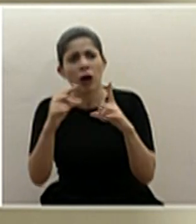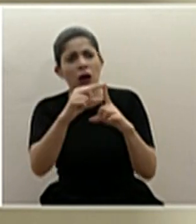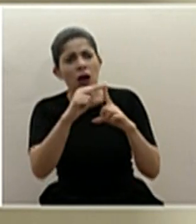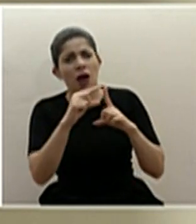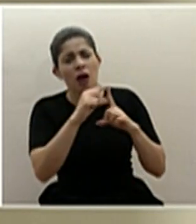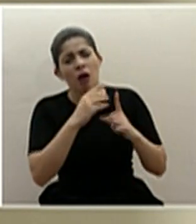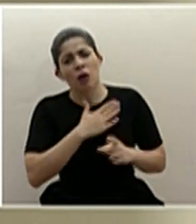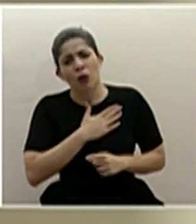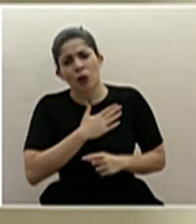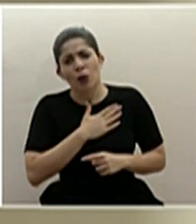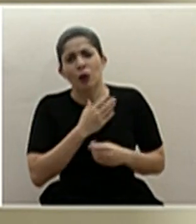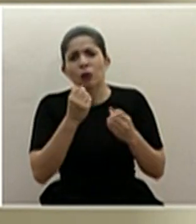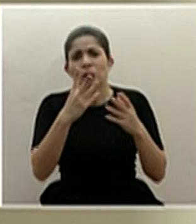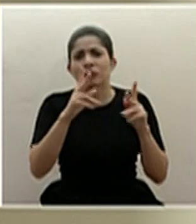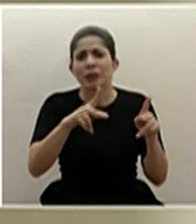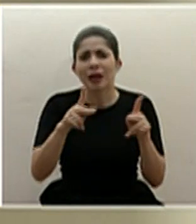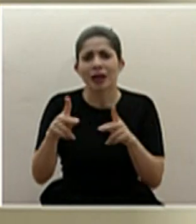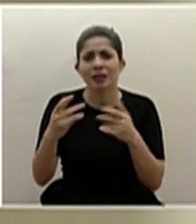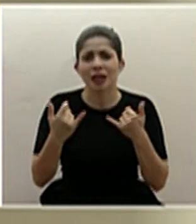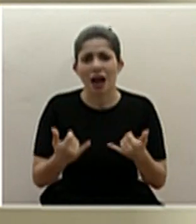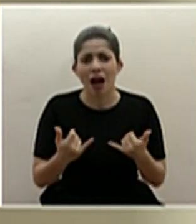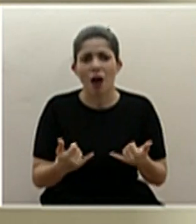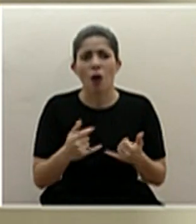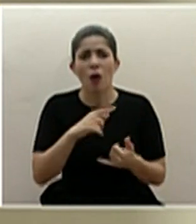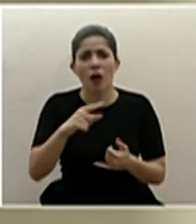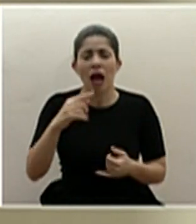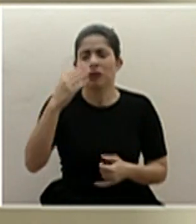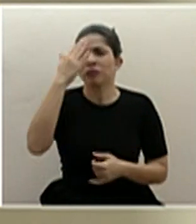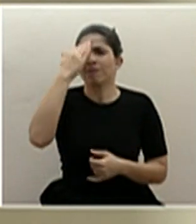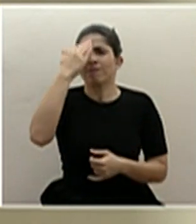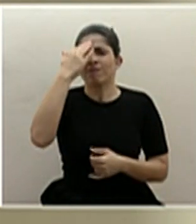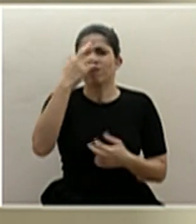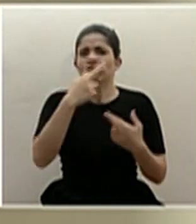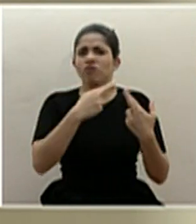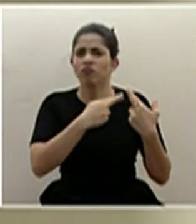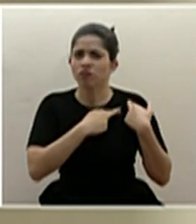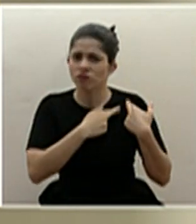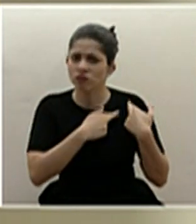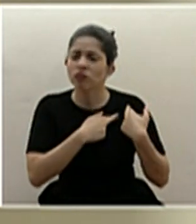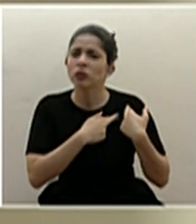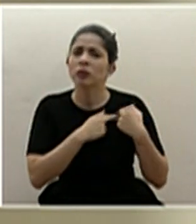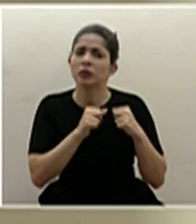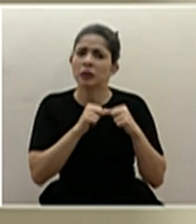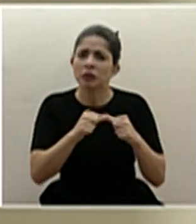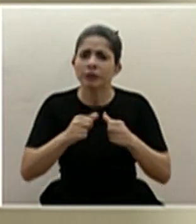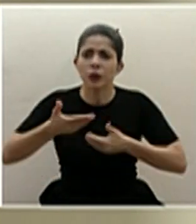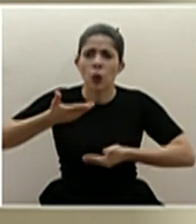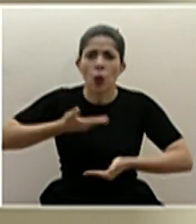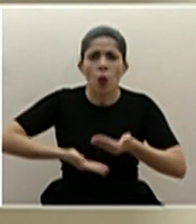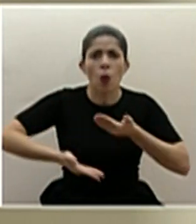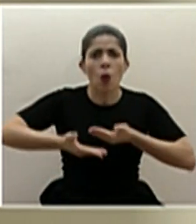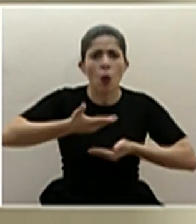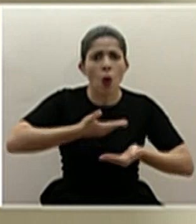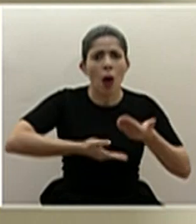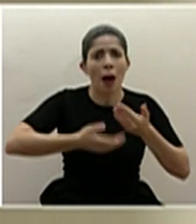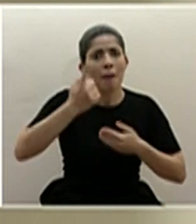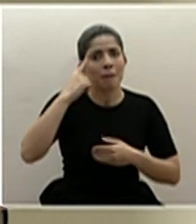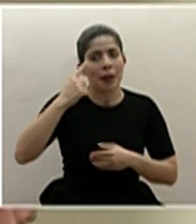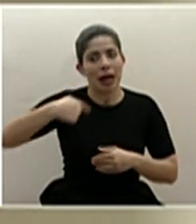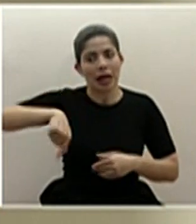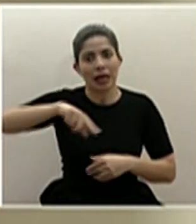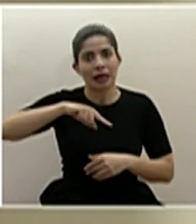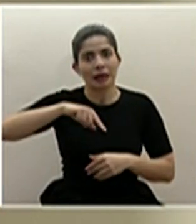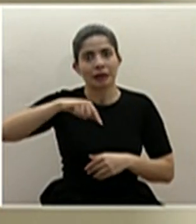sentidas, todas esas personas que en este momento de forma consciente, de forma responsable, están colaborando para que no